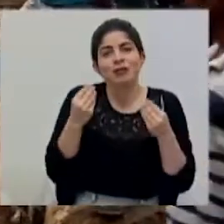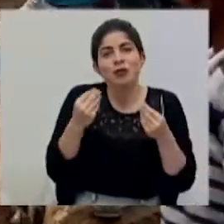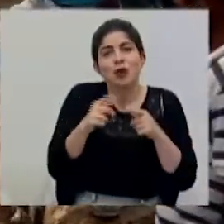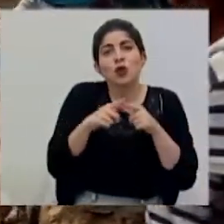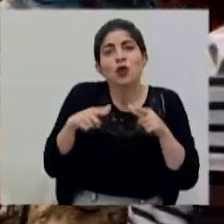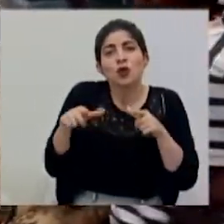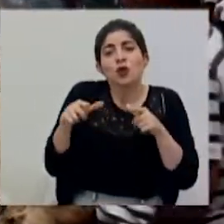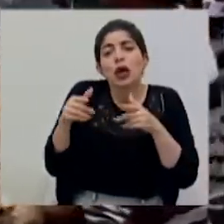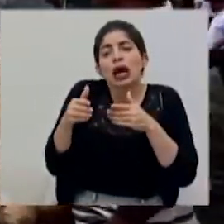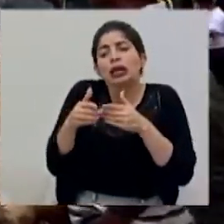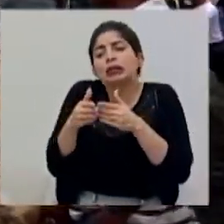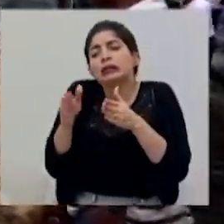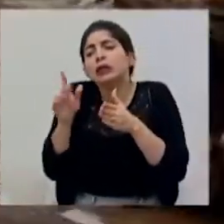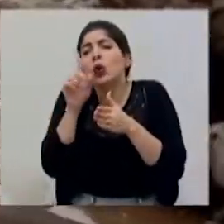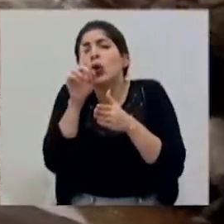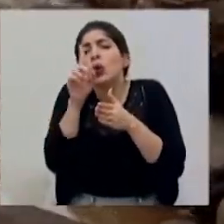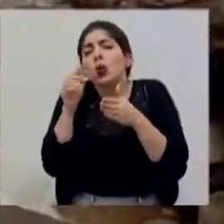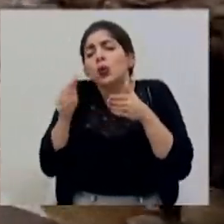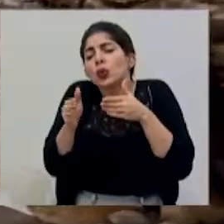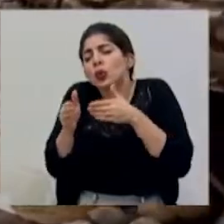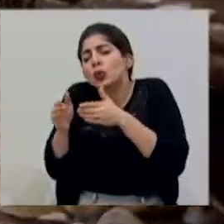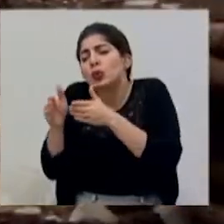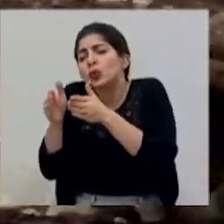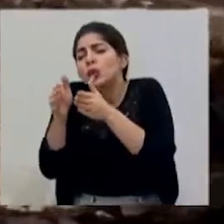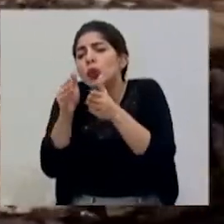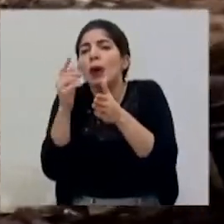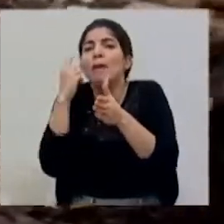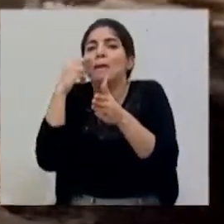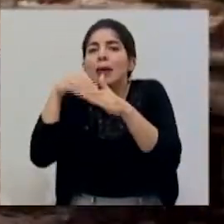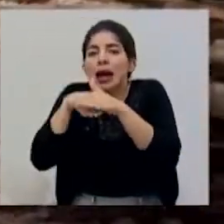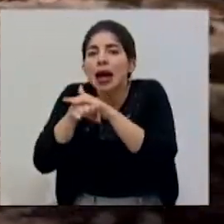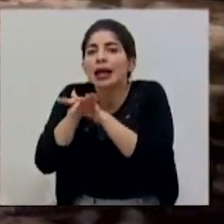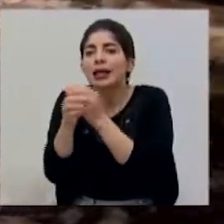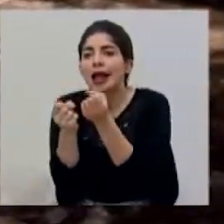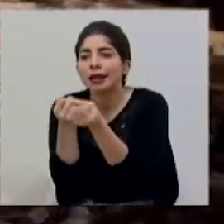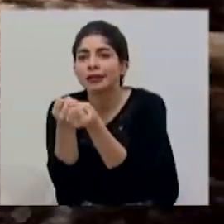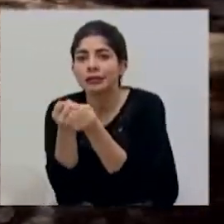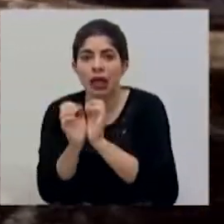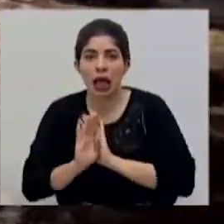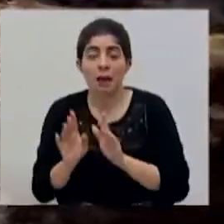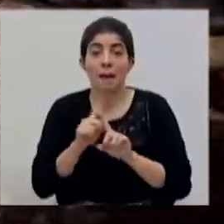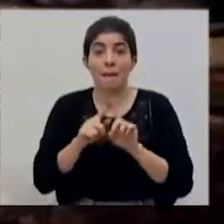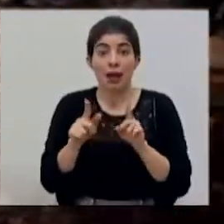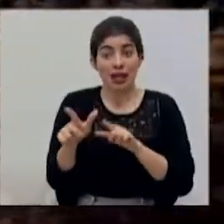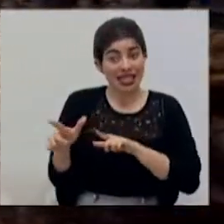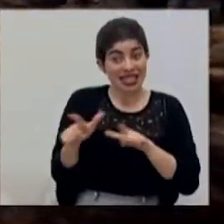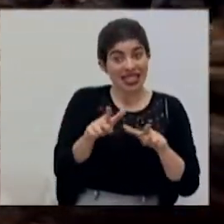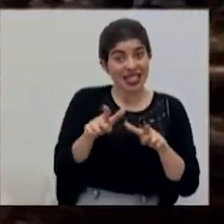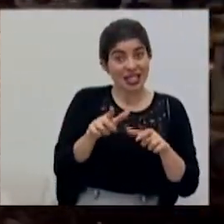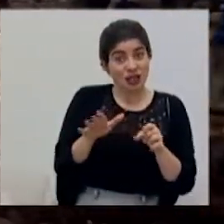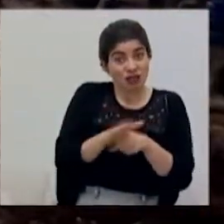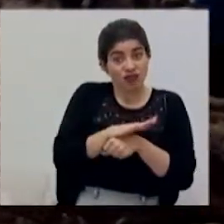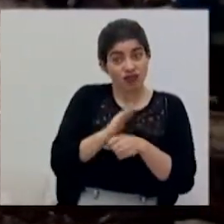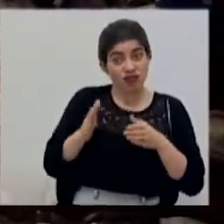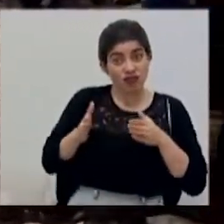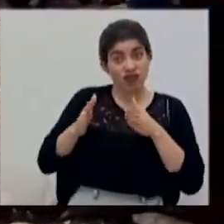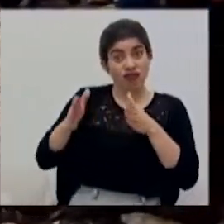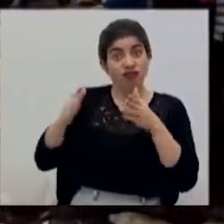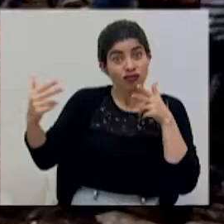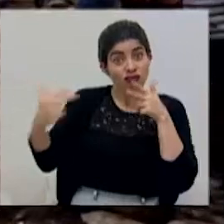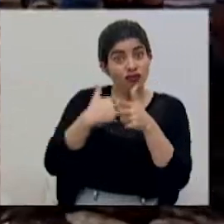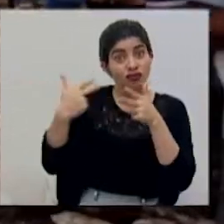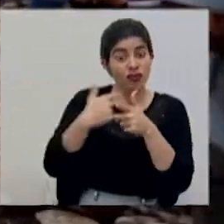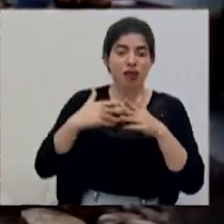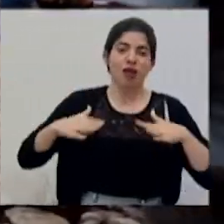logró habilitar un carril, por lo menos para llegar a la comunidad, darle asistencia, pero todavía no se ha restablecido el tránsito en